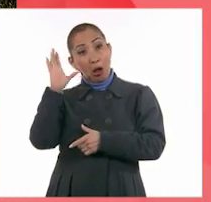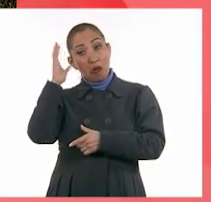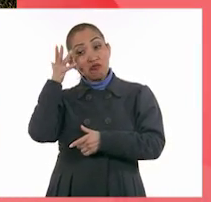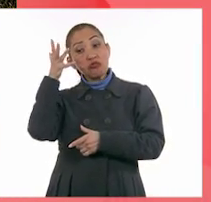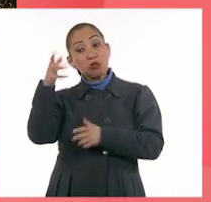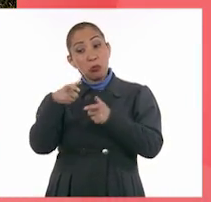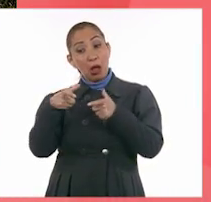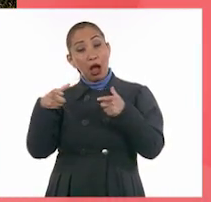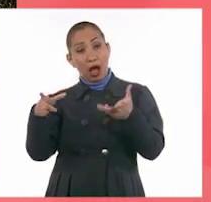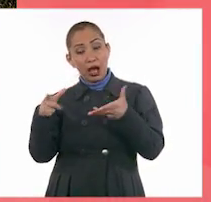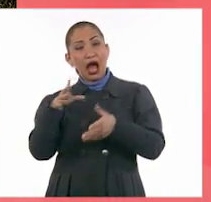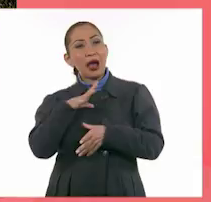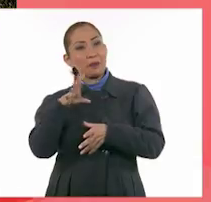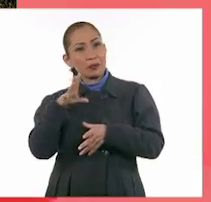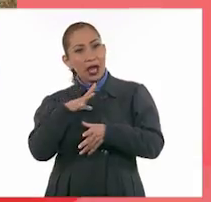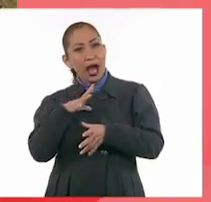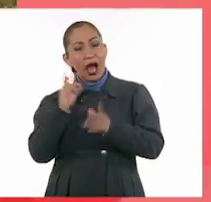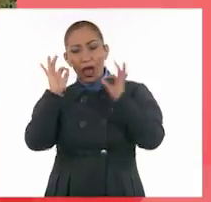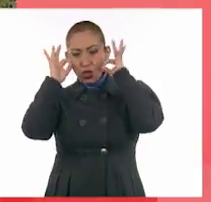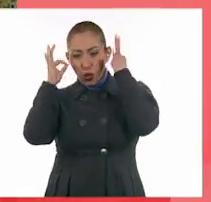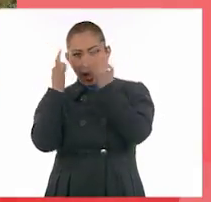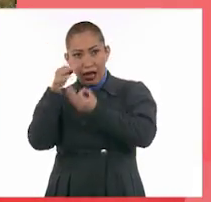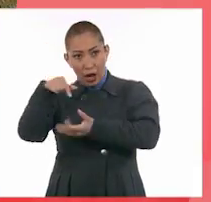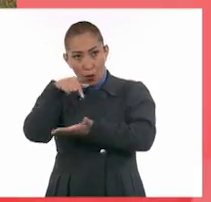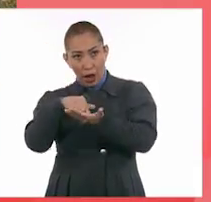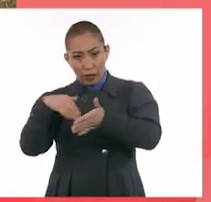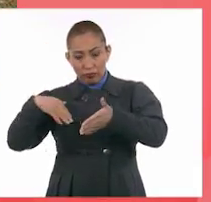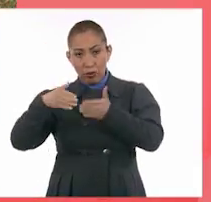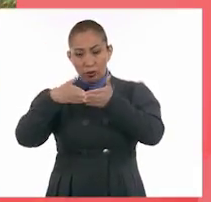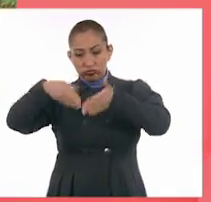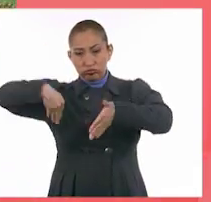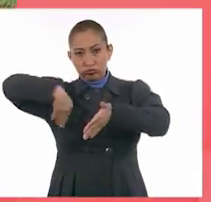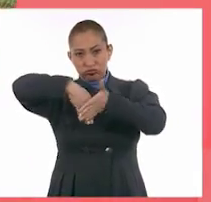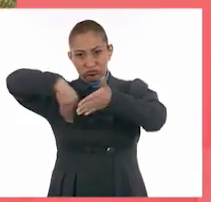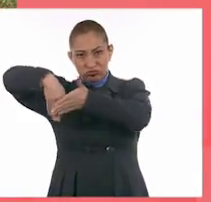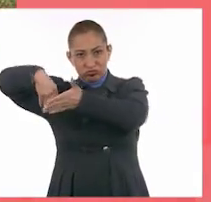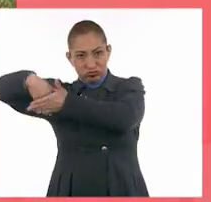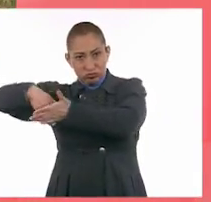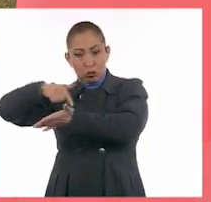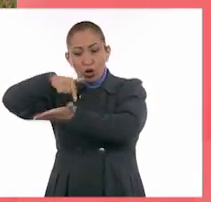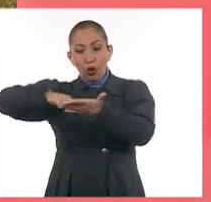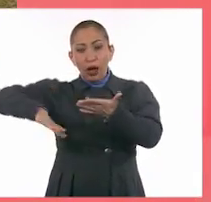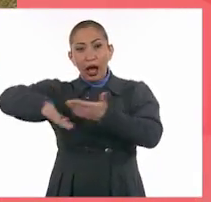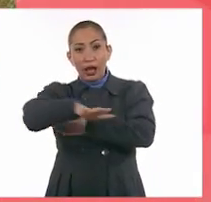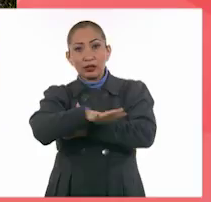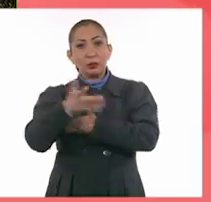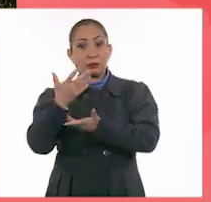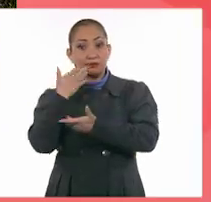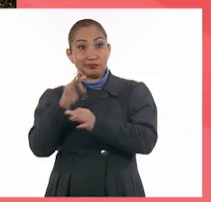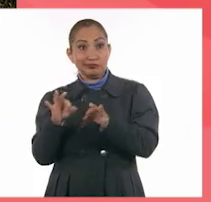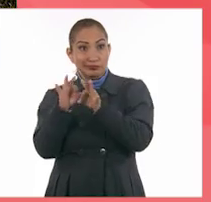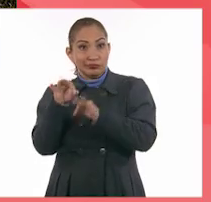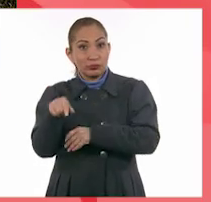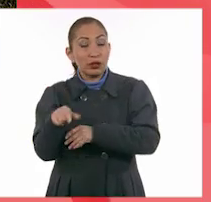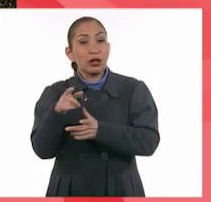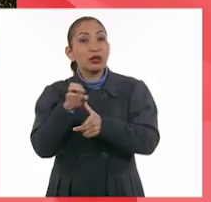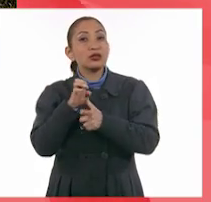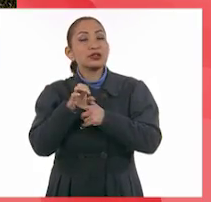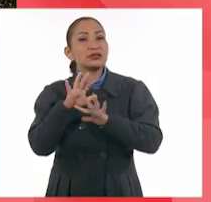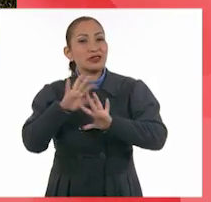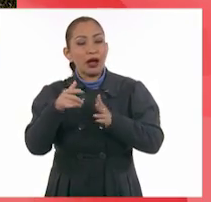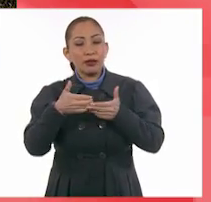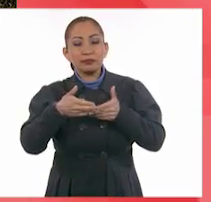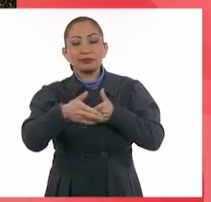futuro. Claro. Y ya había una aduana aquí, por el puerto, por la zona era estratégica. Y a partir de